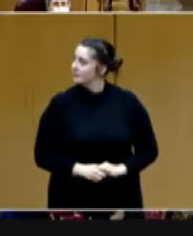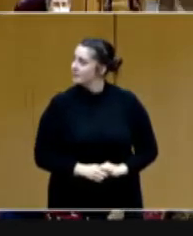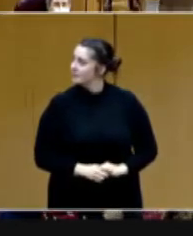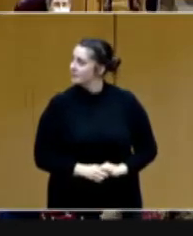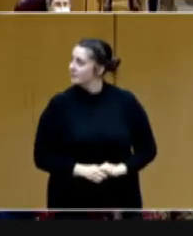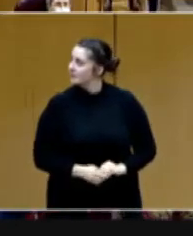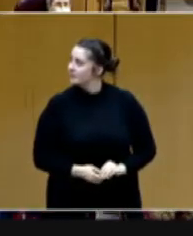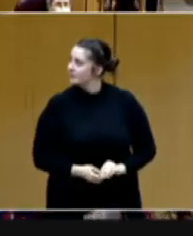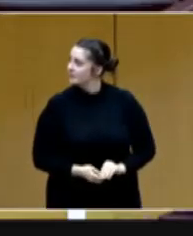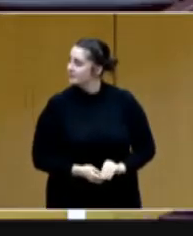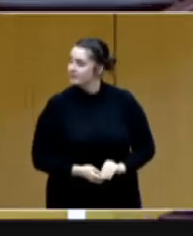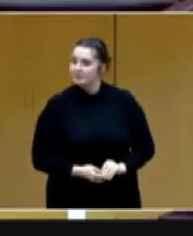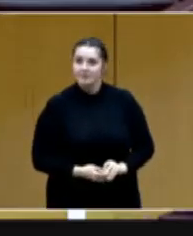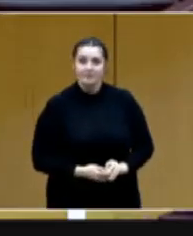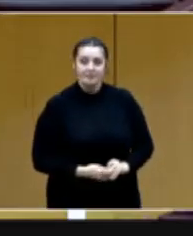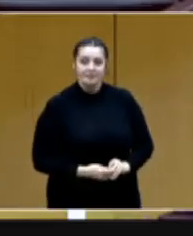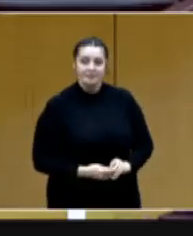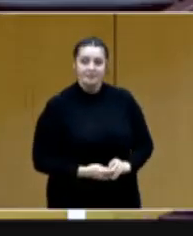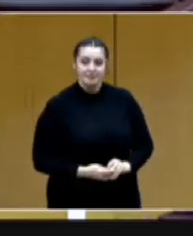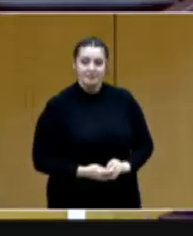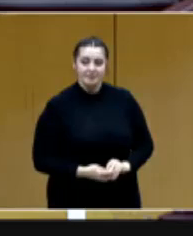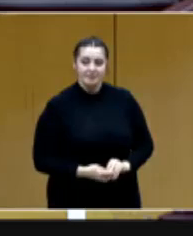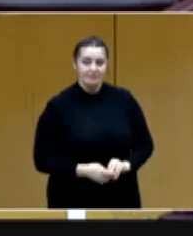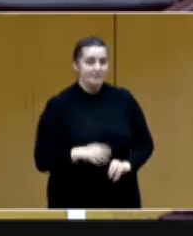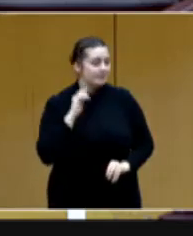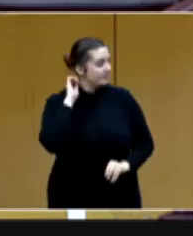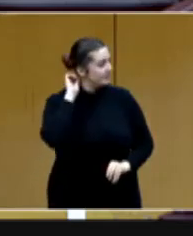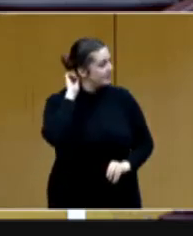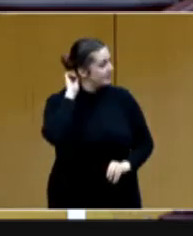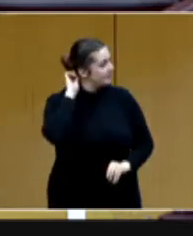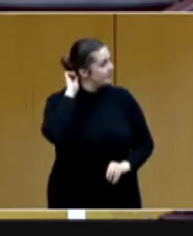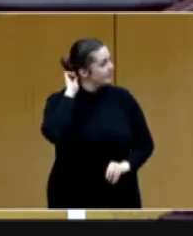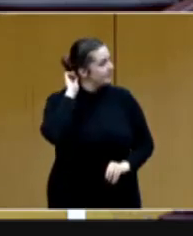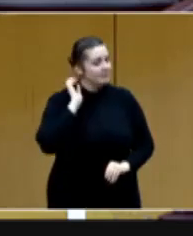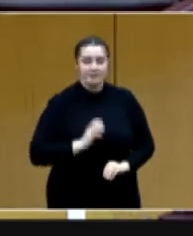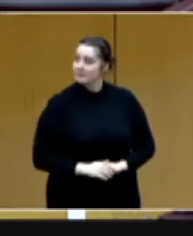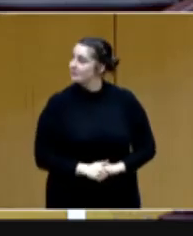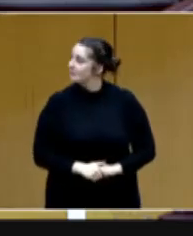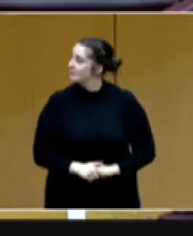una foto la foto aquí claro